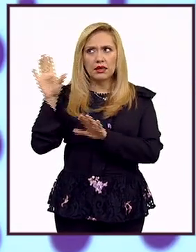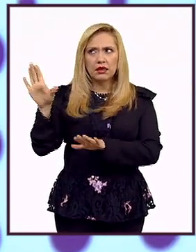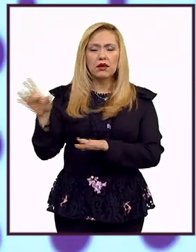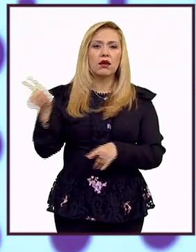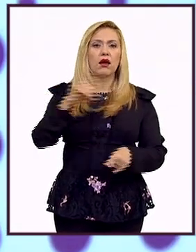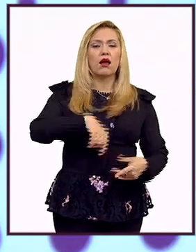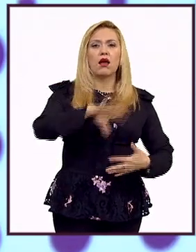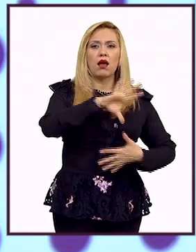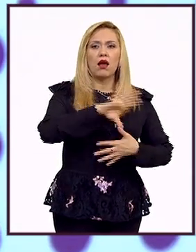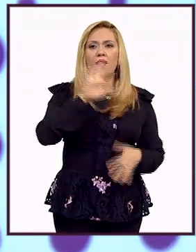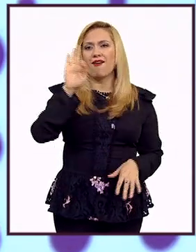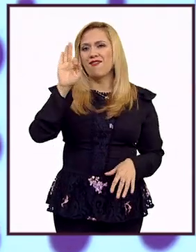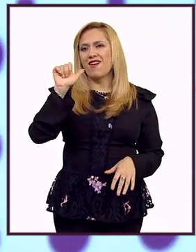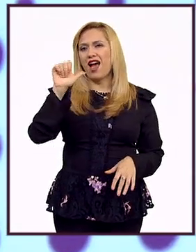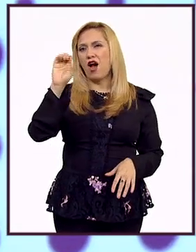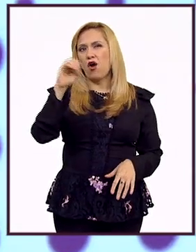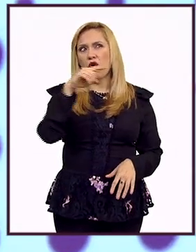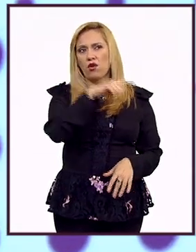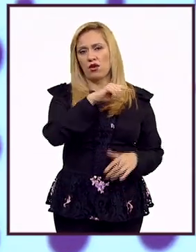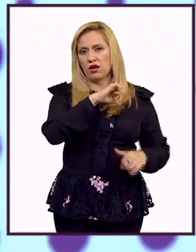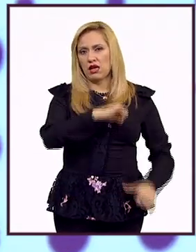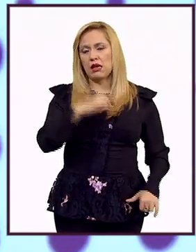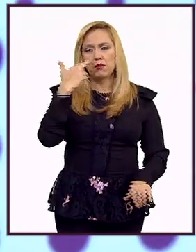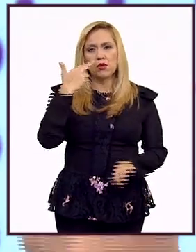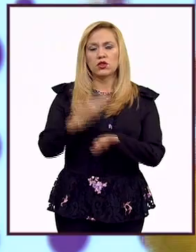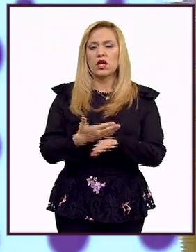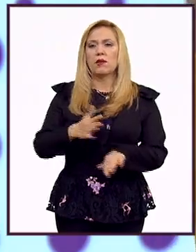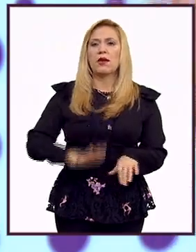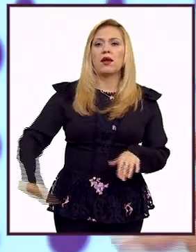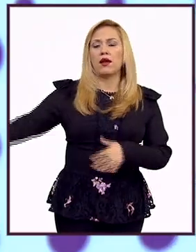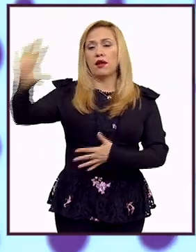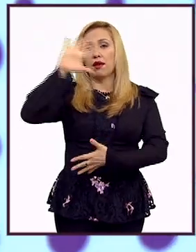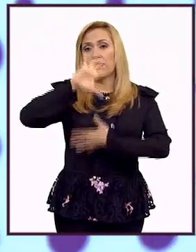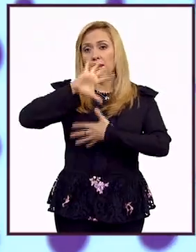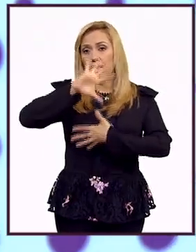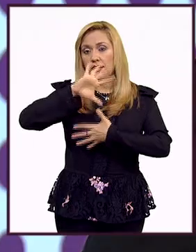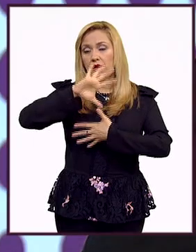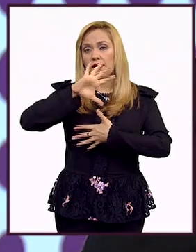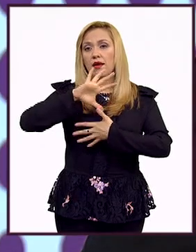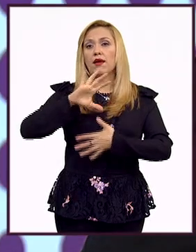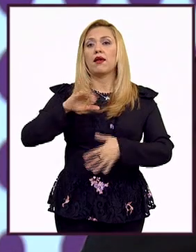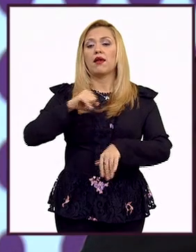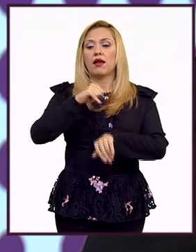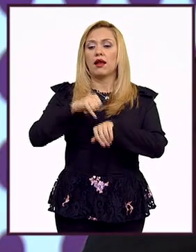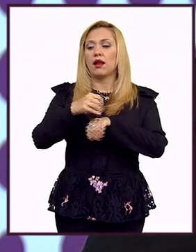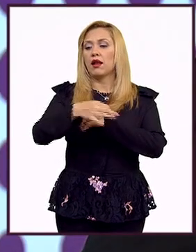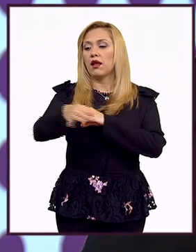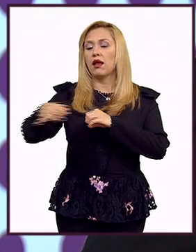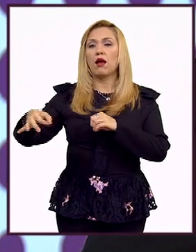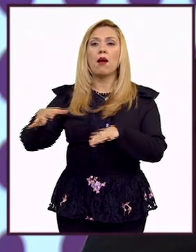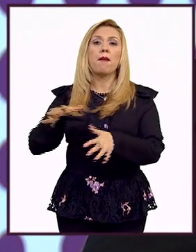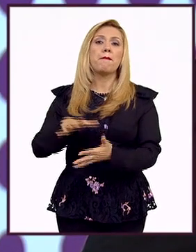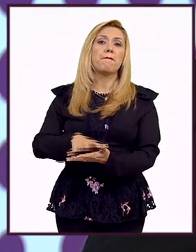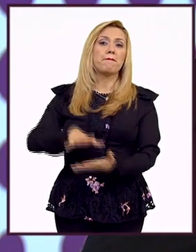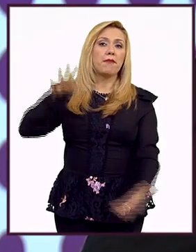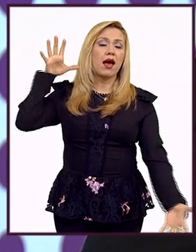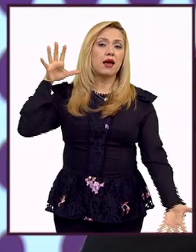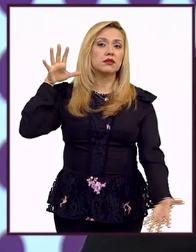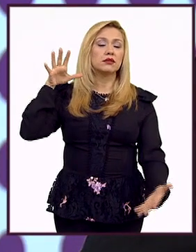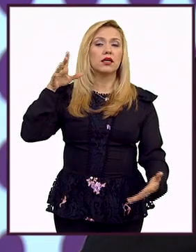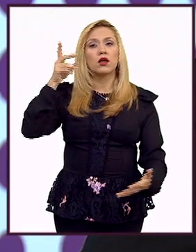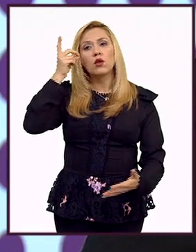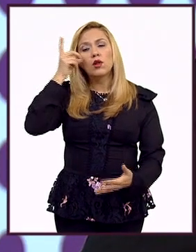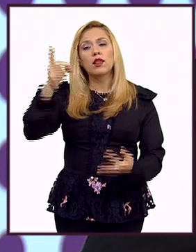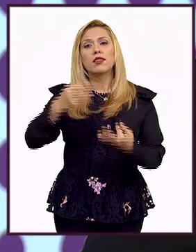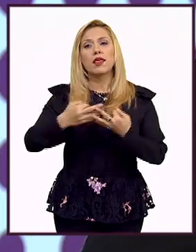informes de la FAO que dicen que Latinoamérica, por ejemplo, es el continente, bueno, especialmente América Latina y el Caribe, donde hay mayor concentración de la